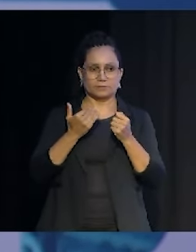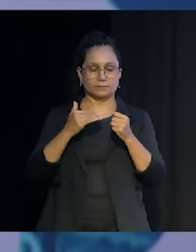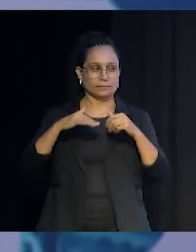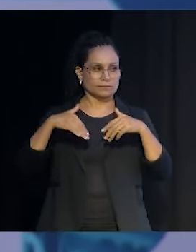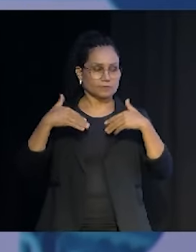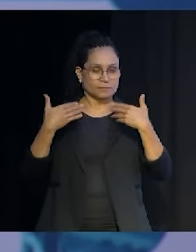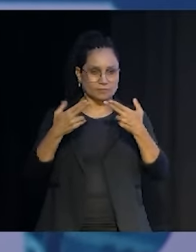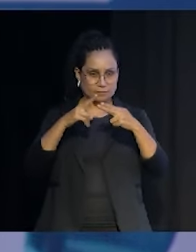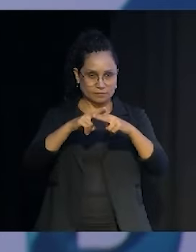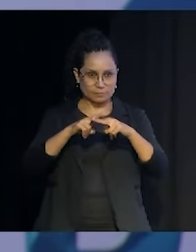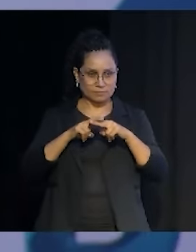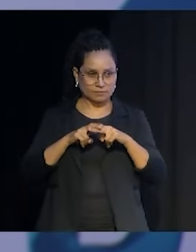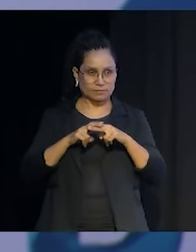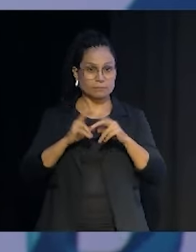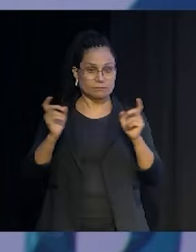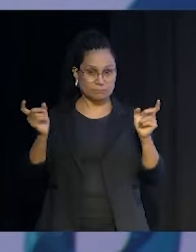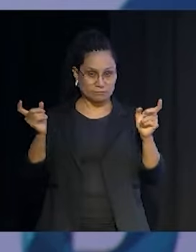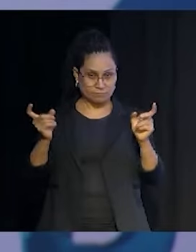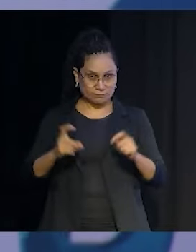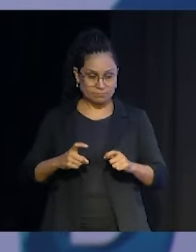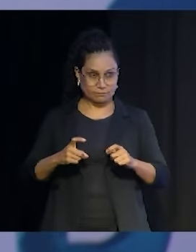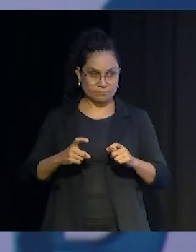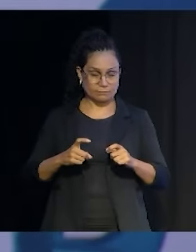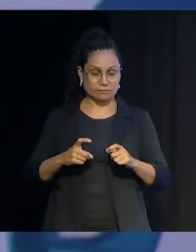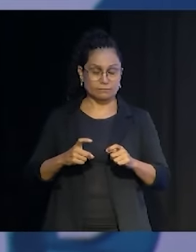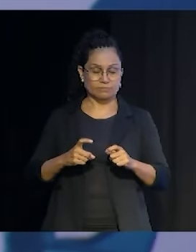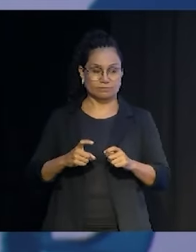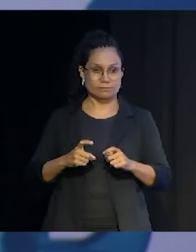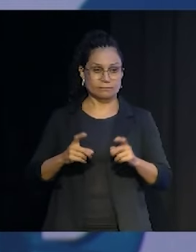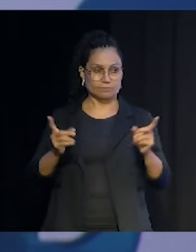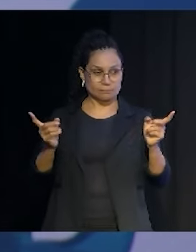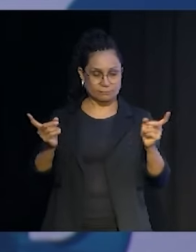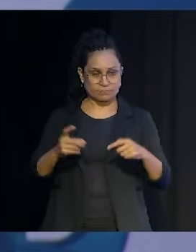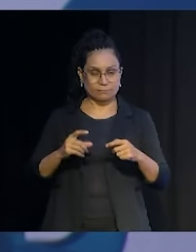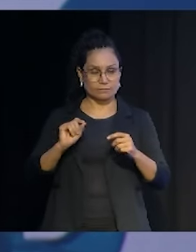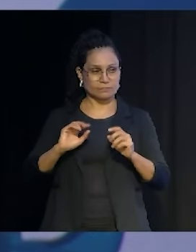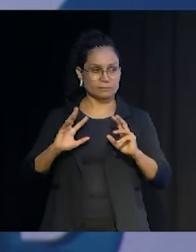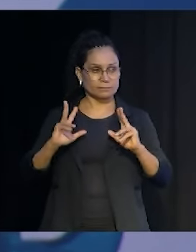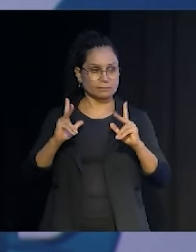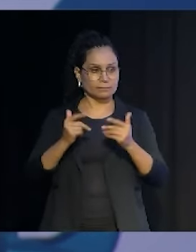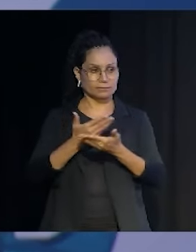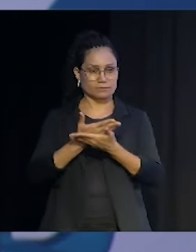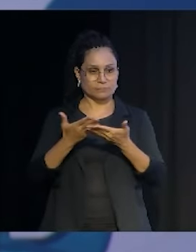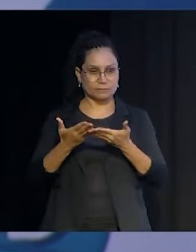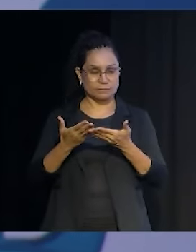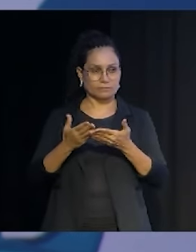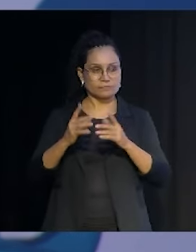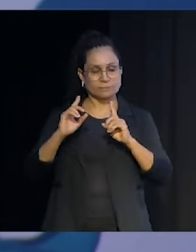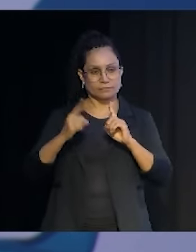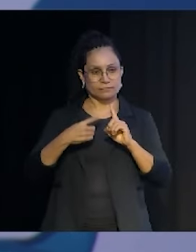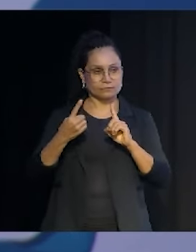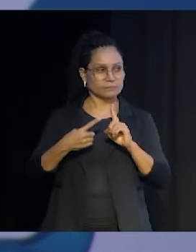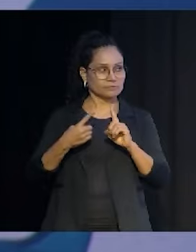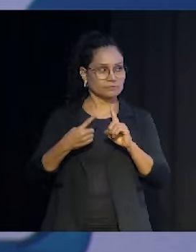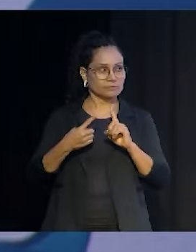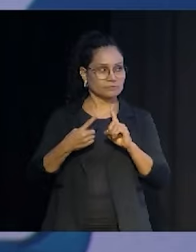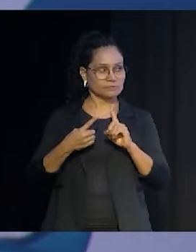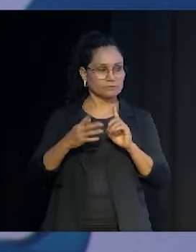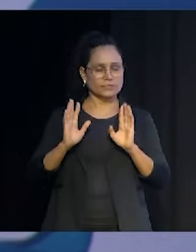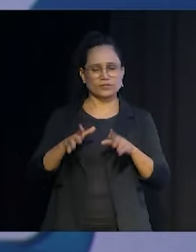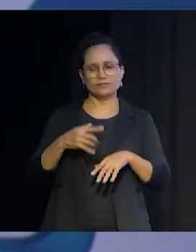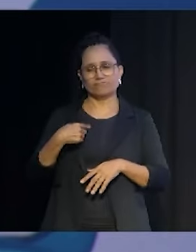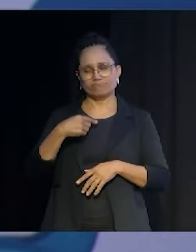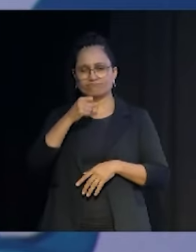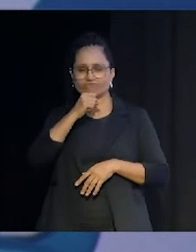alimentar. Entonces, de la paz, porque no hay paz si no hay comida para todos. Ese es el desafío.